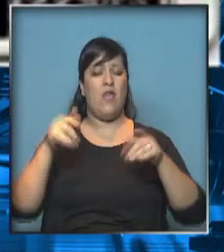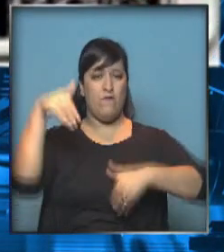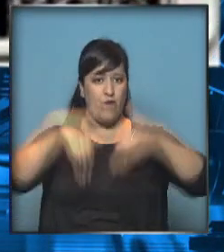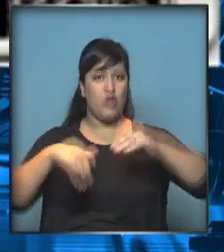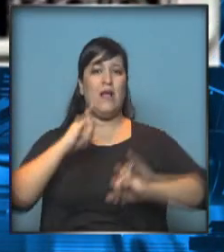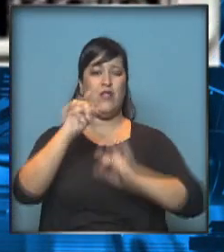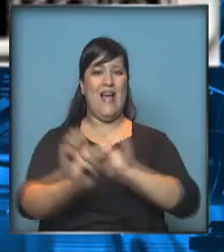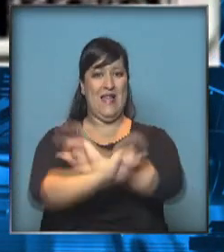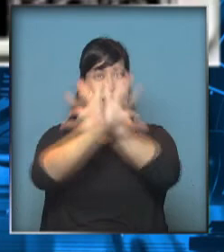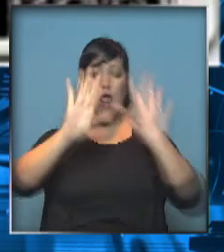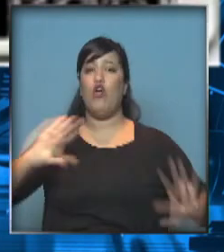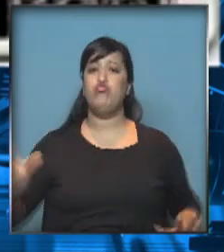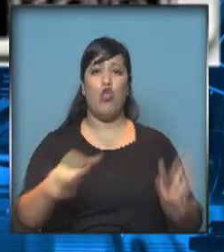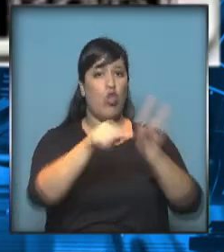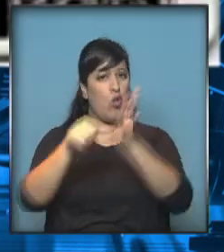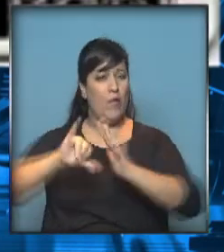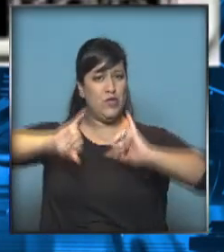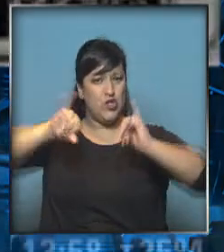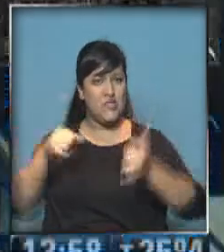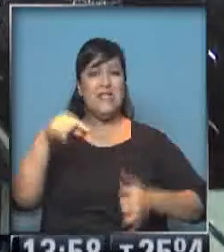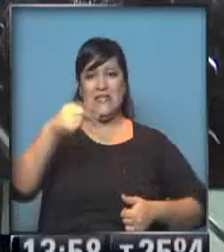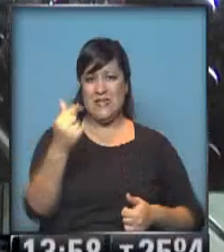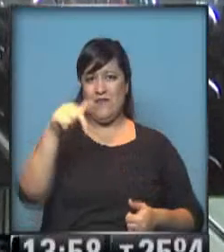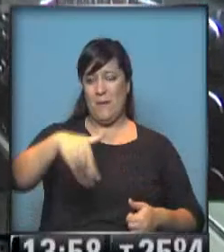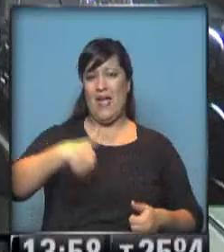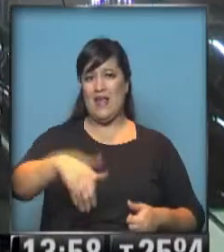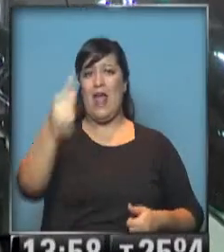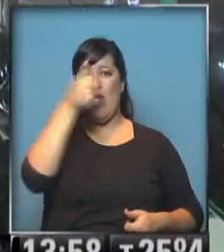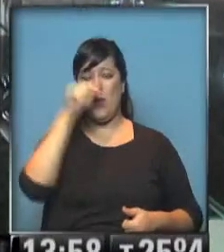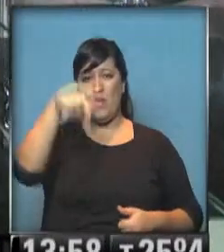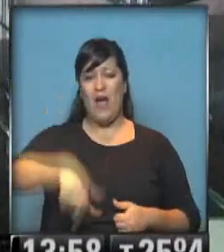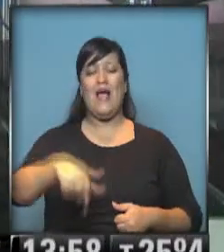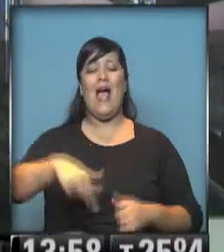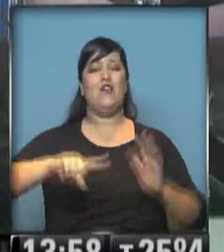quede claro, pero todos los documentos sirven para votar ahora este domingo en las primarias aquí en la ciudad de Buenos Aires.